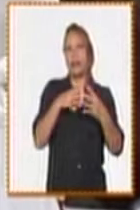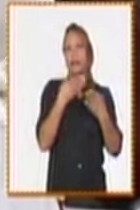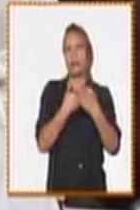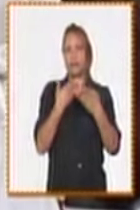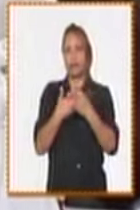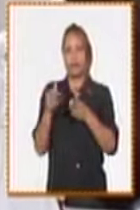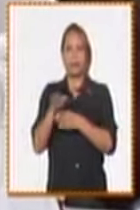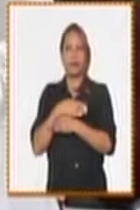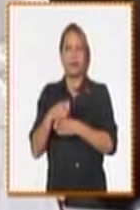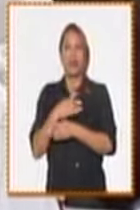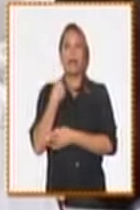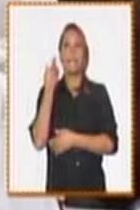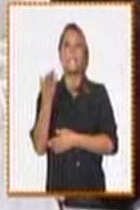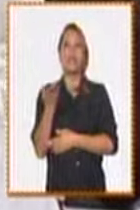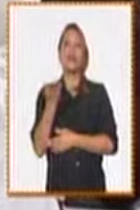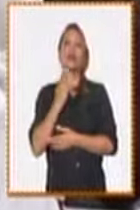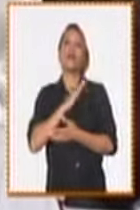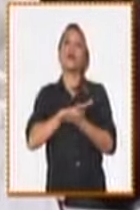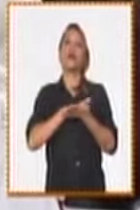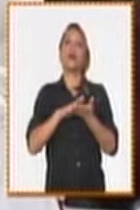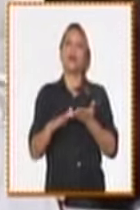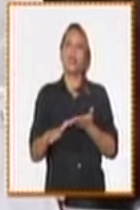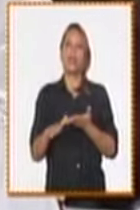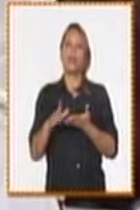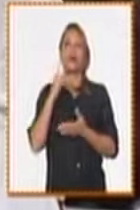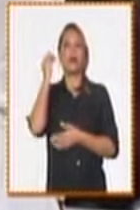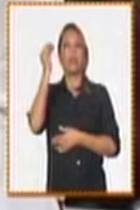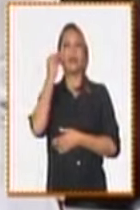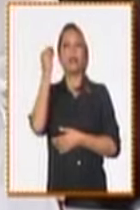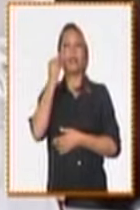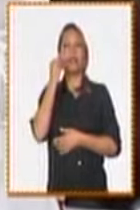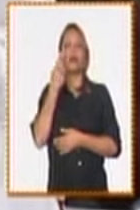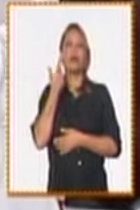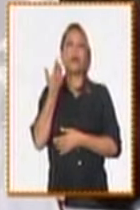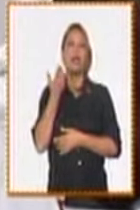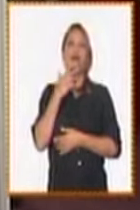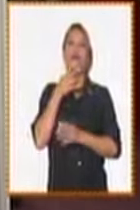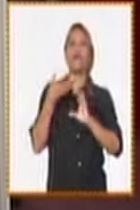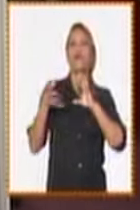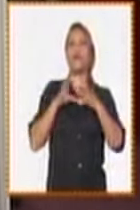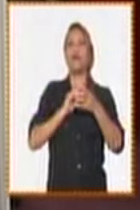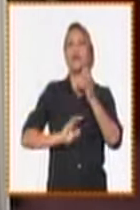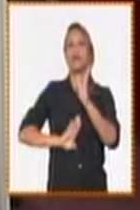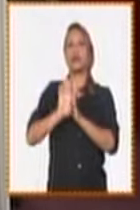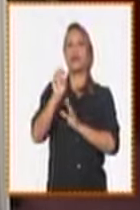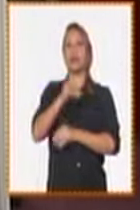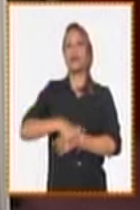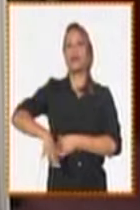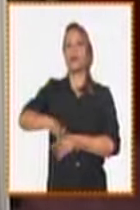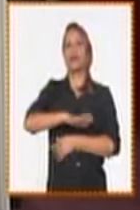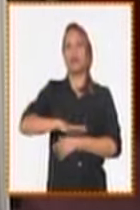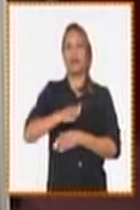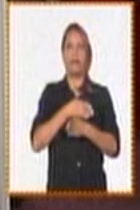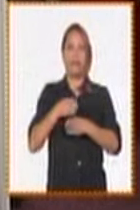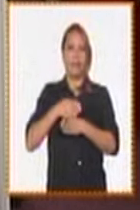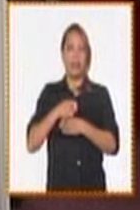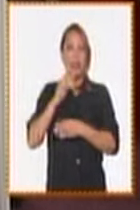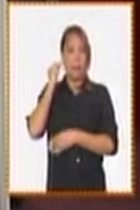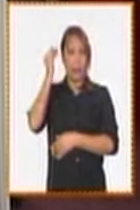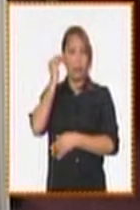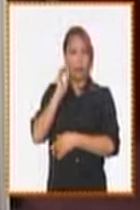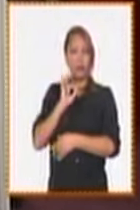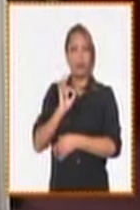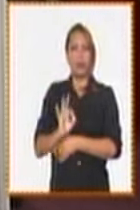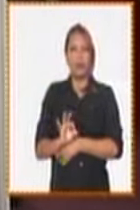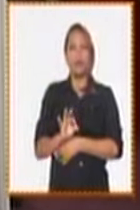o sea, la solicitud del crédito sobre la base de un pensamiento capitalista, de cómo desarrollar la sociedad. Entonces, ese pensamiento